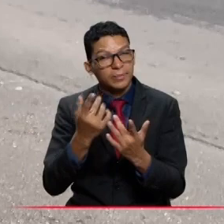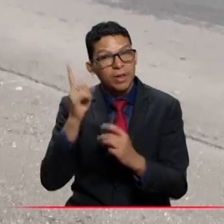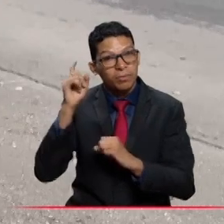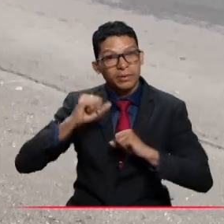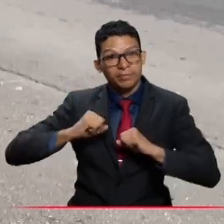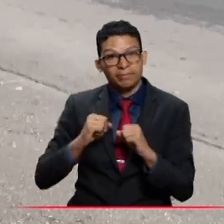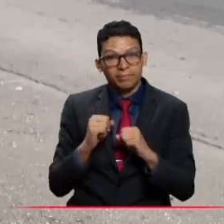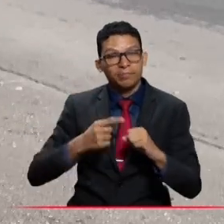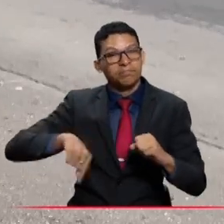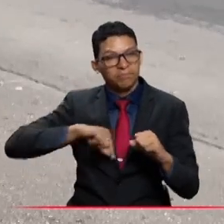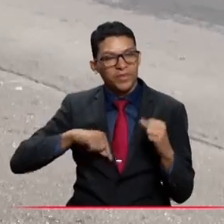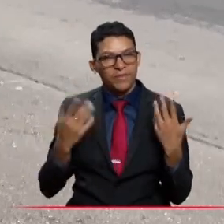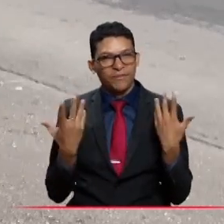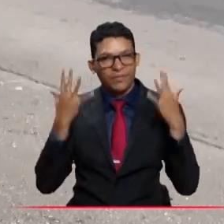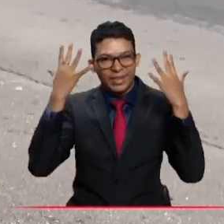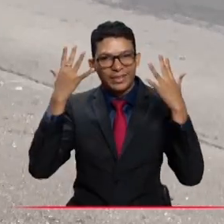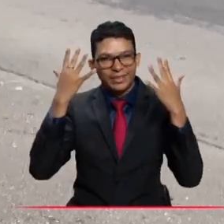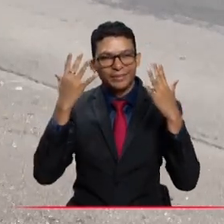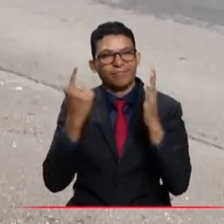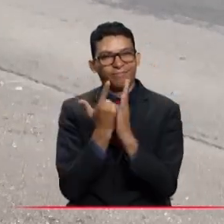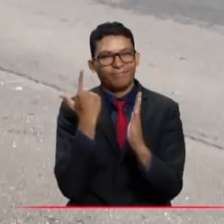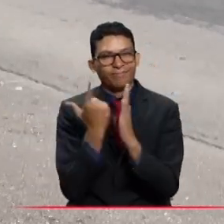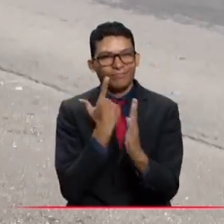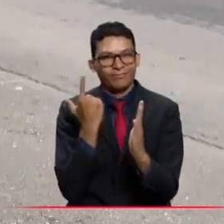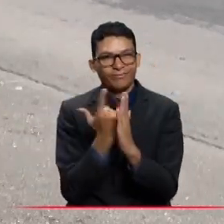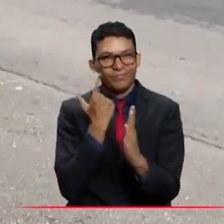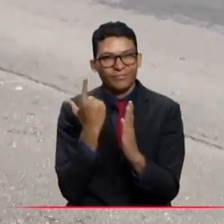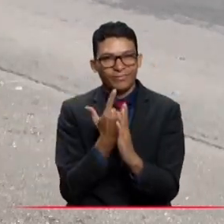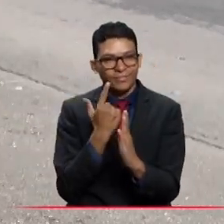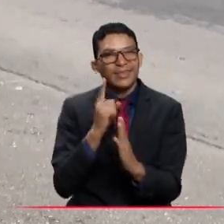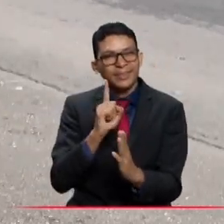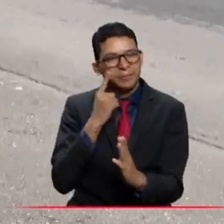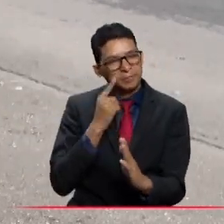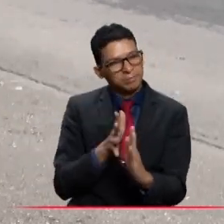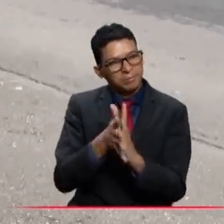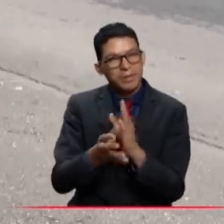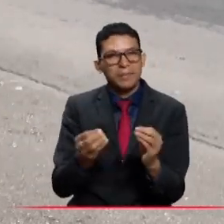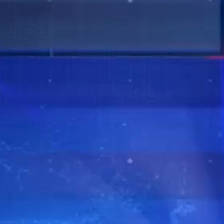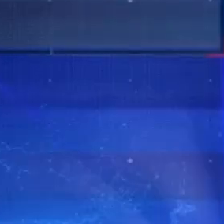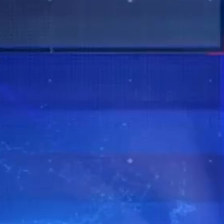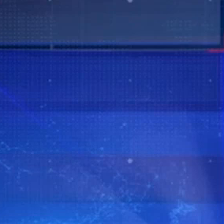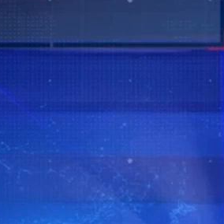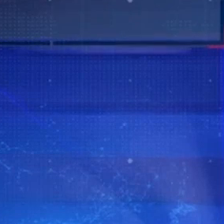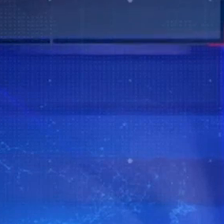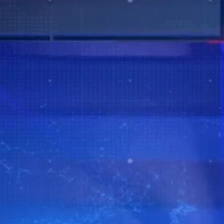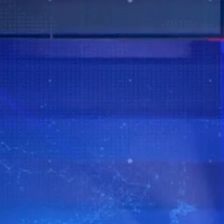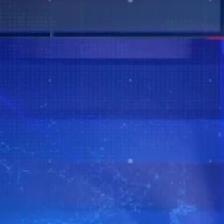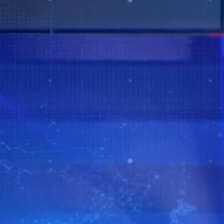Bogotá estamos de feria. Sí, señor, feria literaria, la Filbo. Los detalles más adelante.